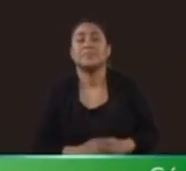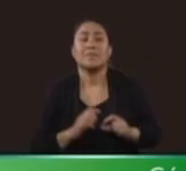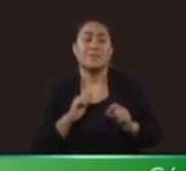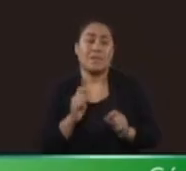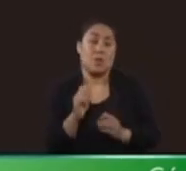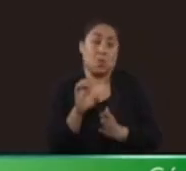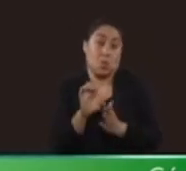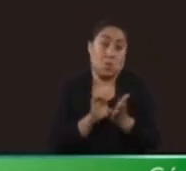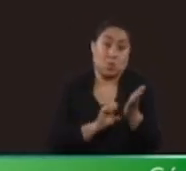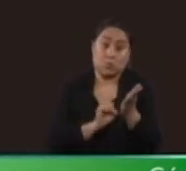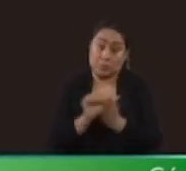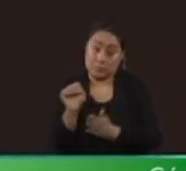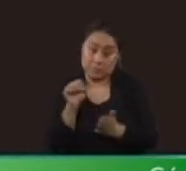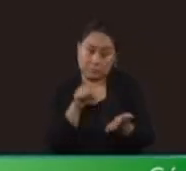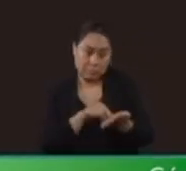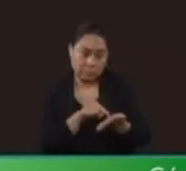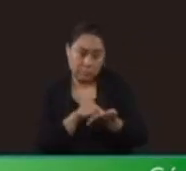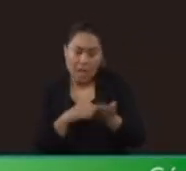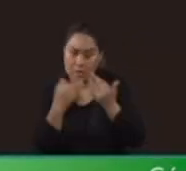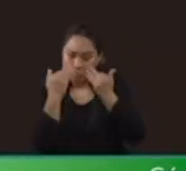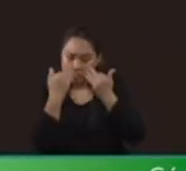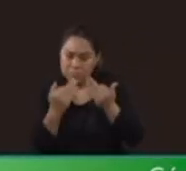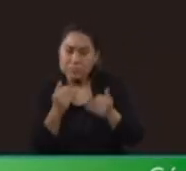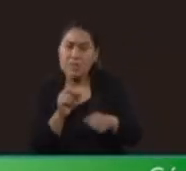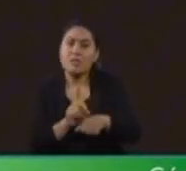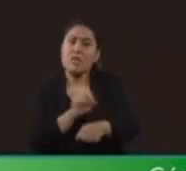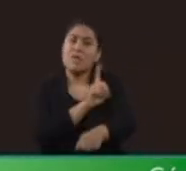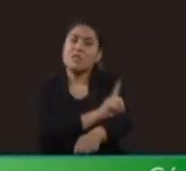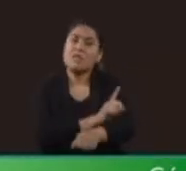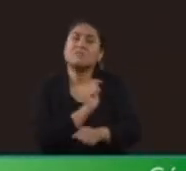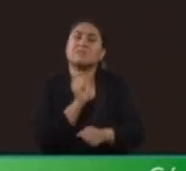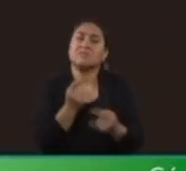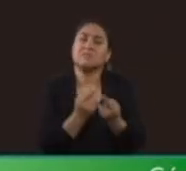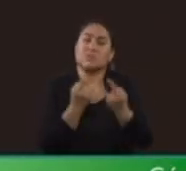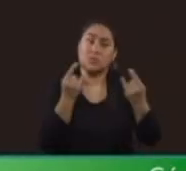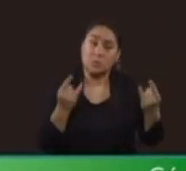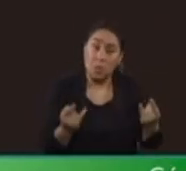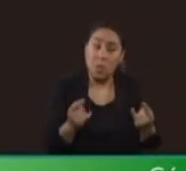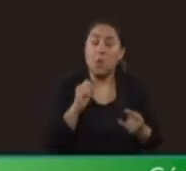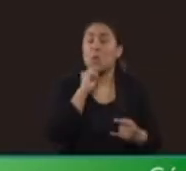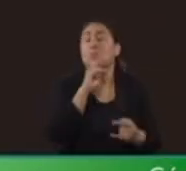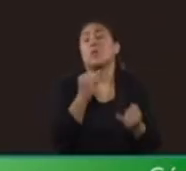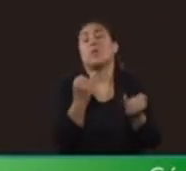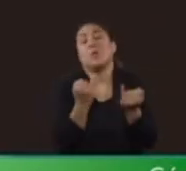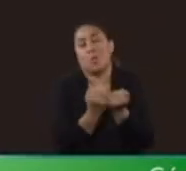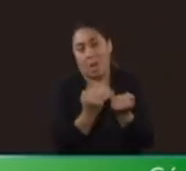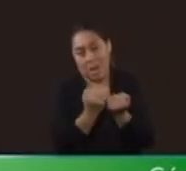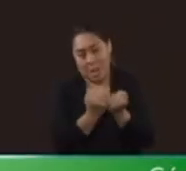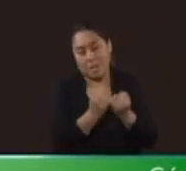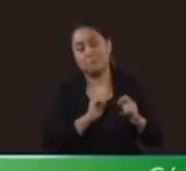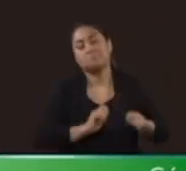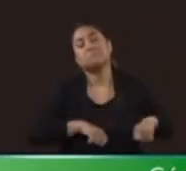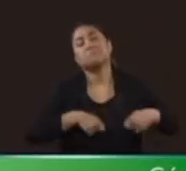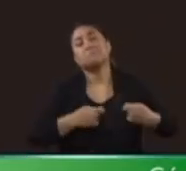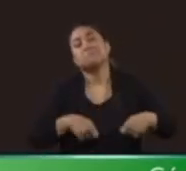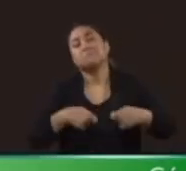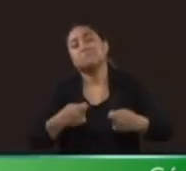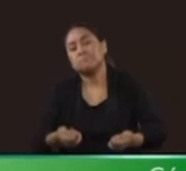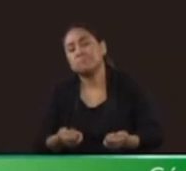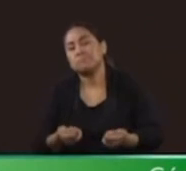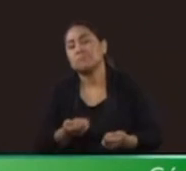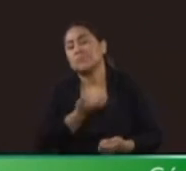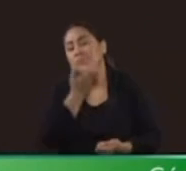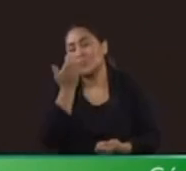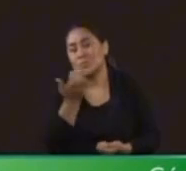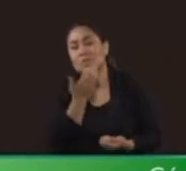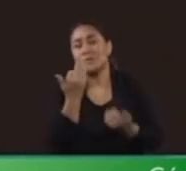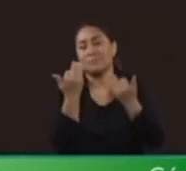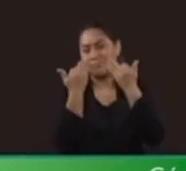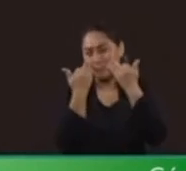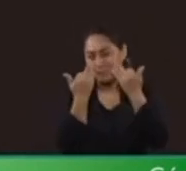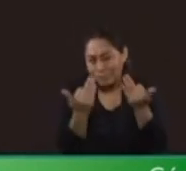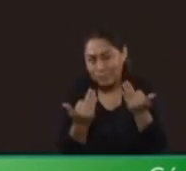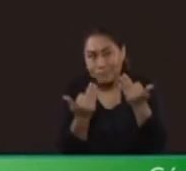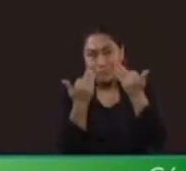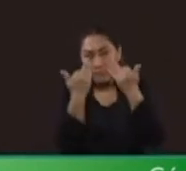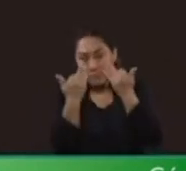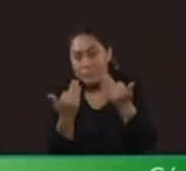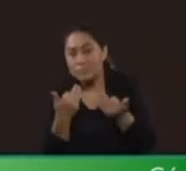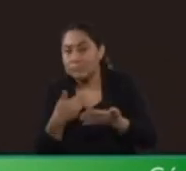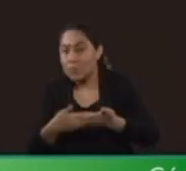son reflejos de nuestros tiempos pero también de nuestras tradiciones y testimonio de nuestra